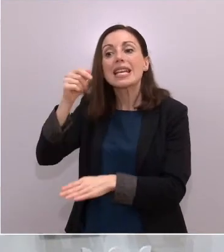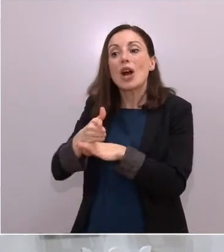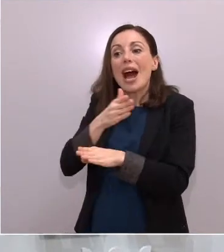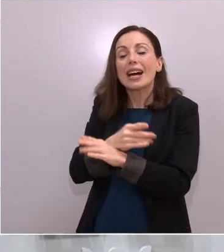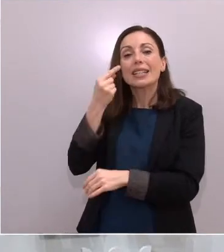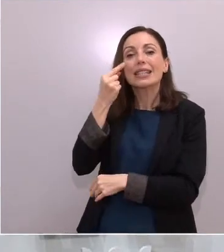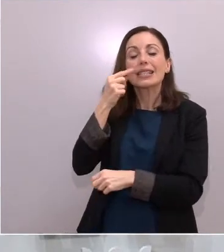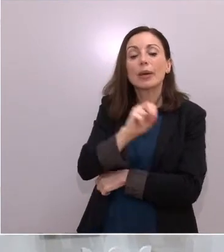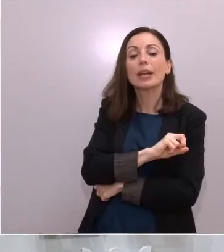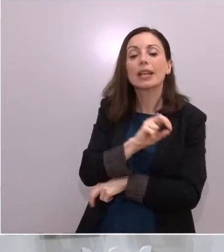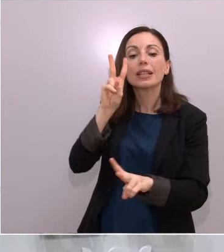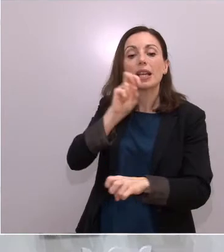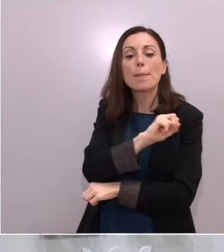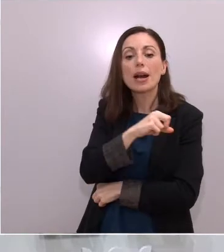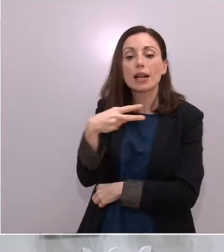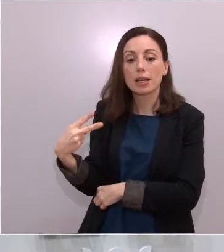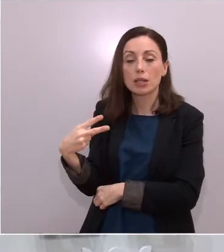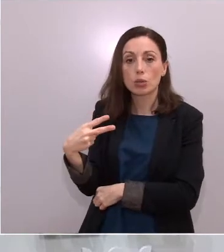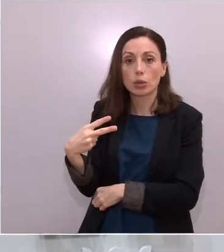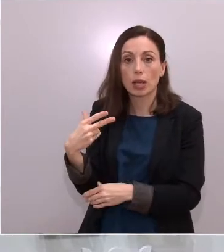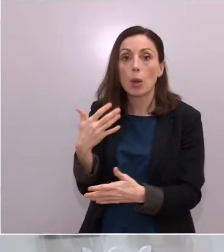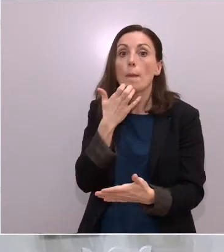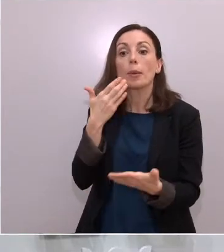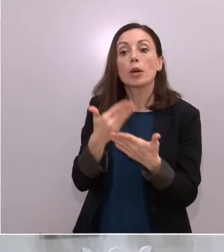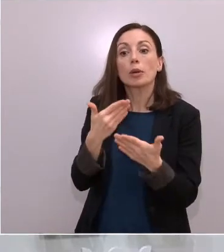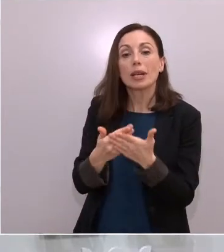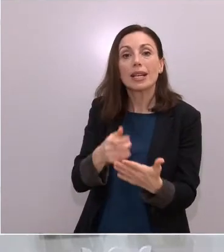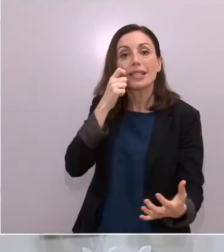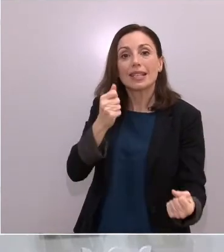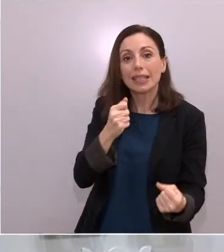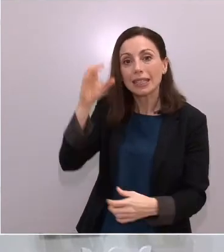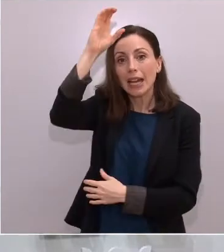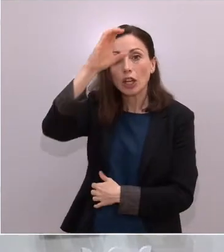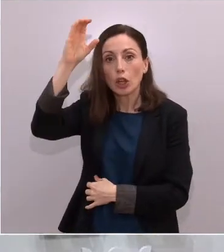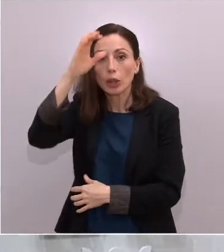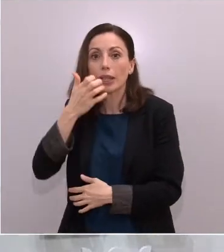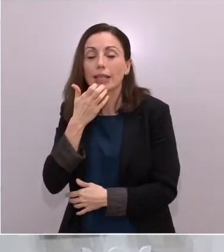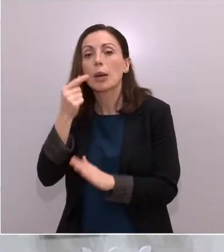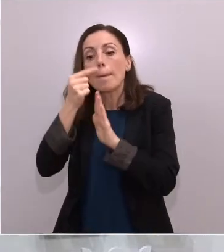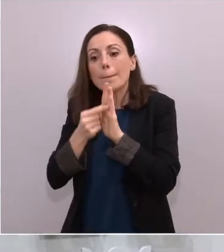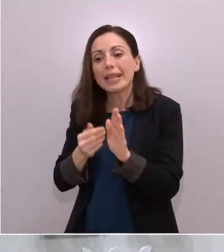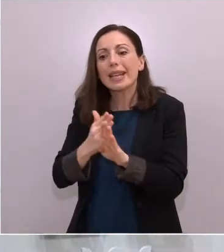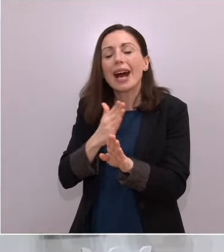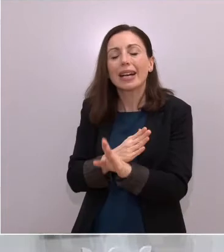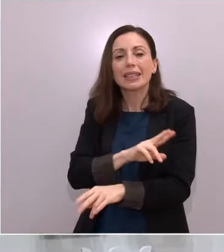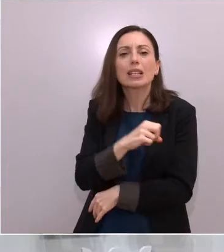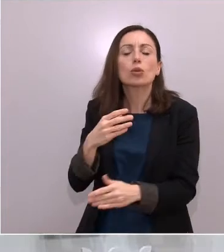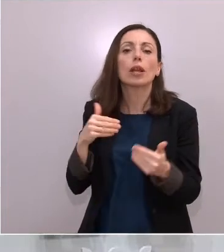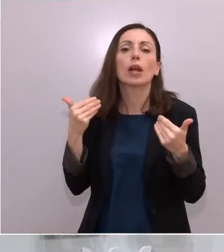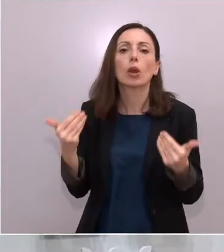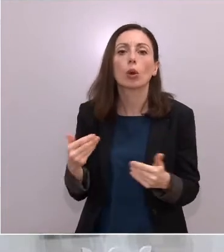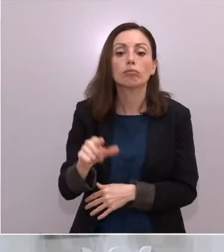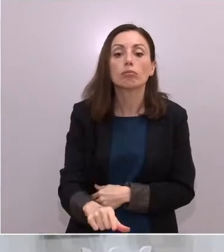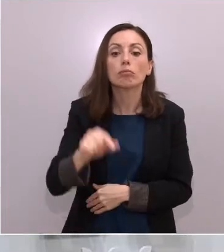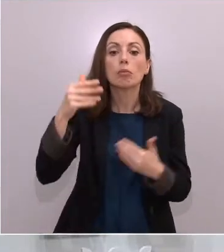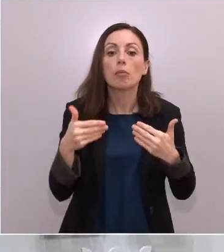el resultado desde el punto de vista sanitario y científico que han tenido medidas puestas con anterioridad. Se decidió